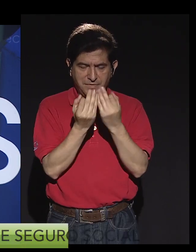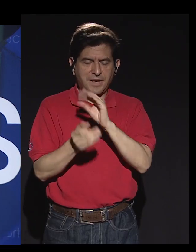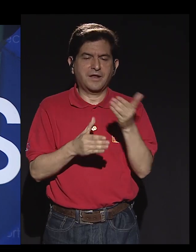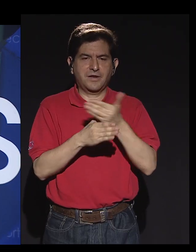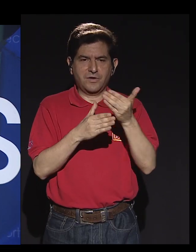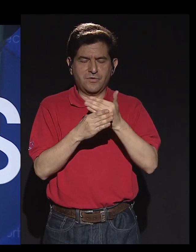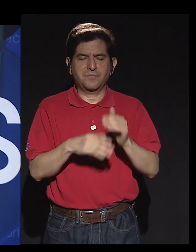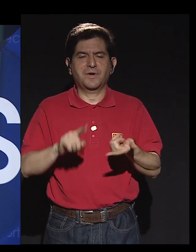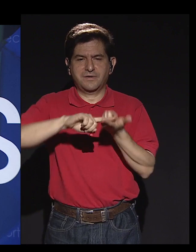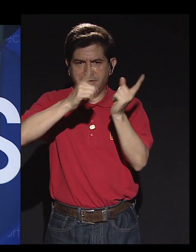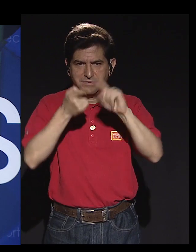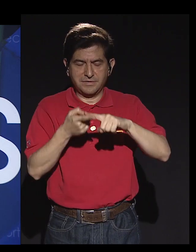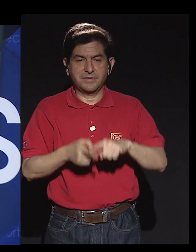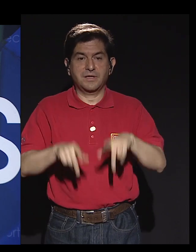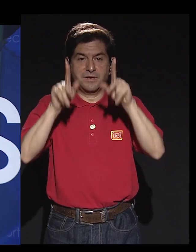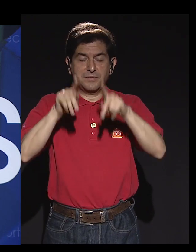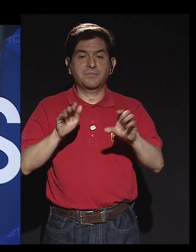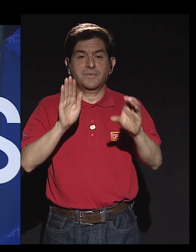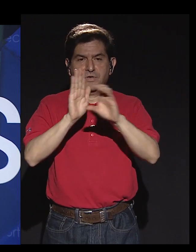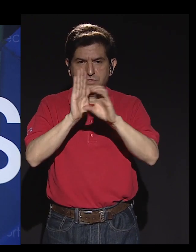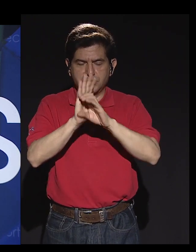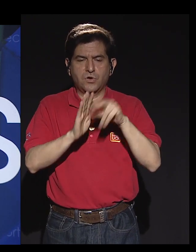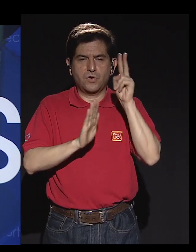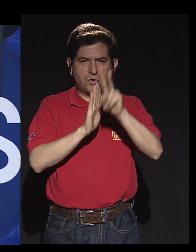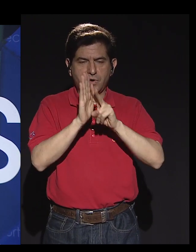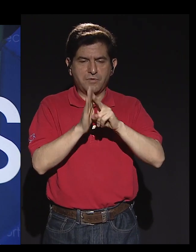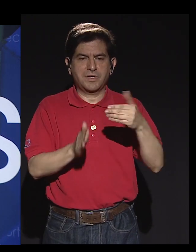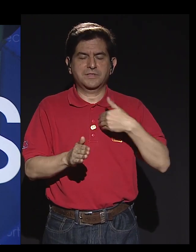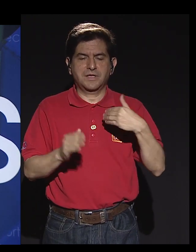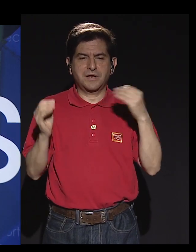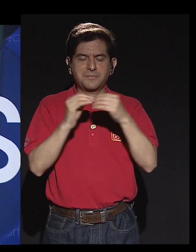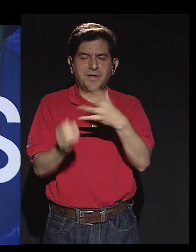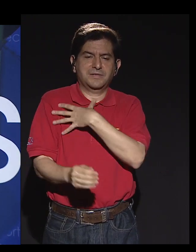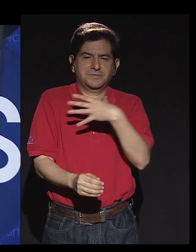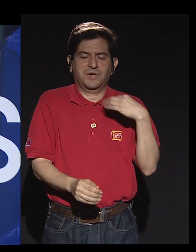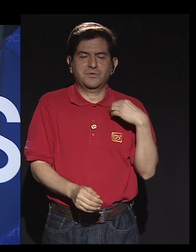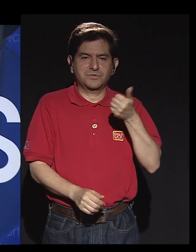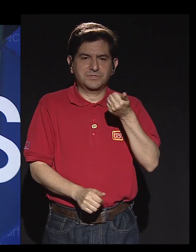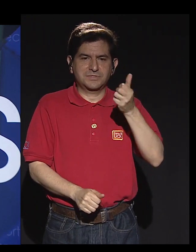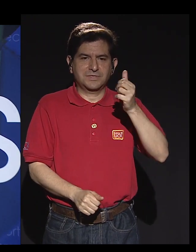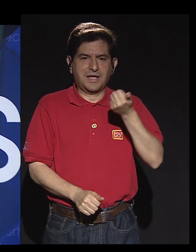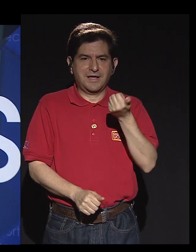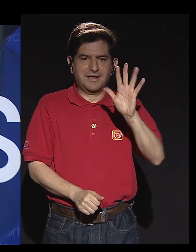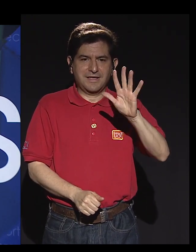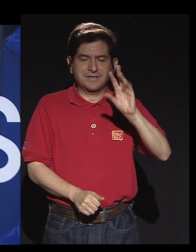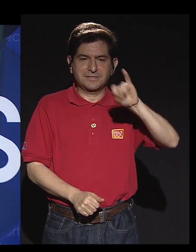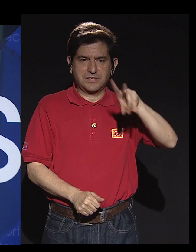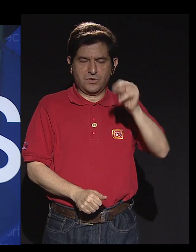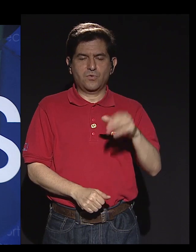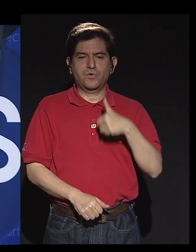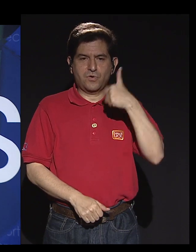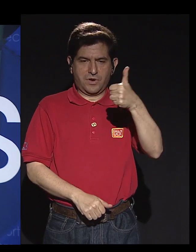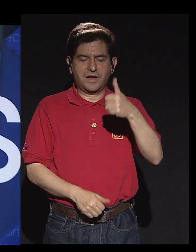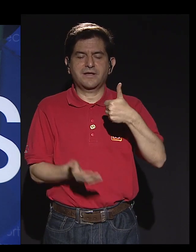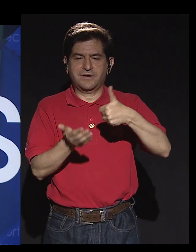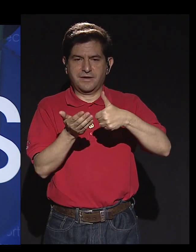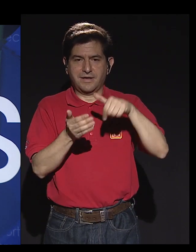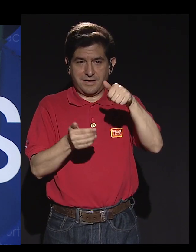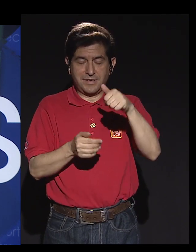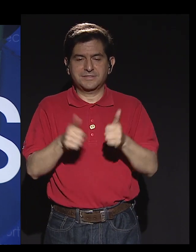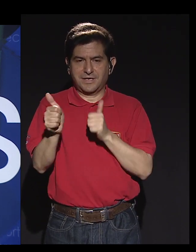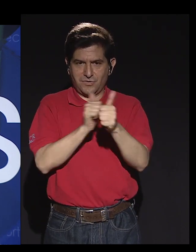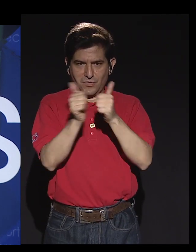compartirlo con sus amigos. La persona con la fotografía o el video que cuente con más me gusta para el 15 de junio será la ganadora de la sesión de